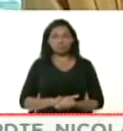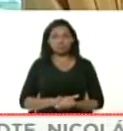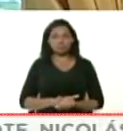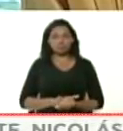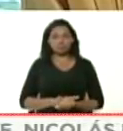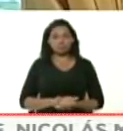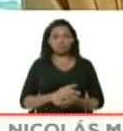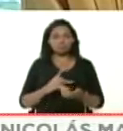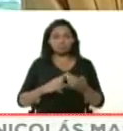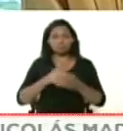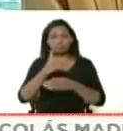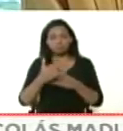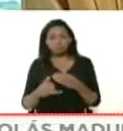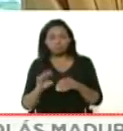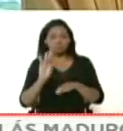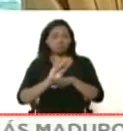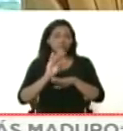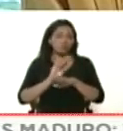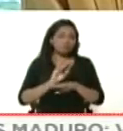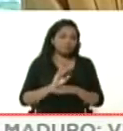los planes preventivos,